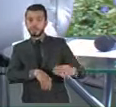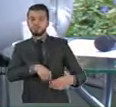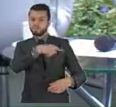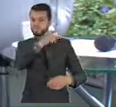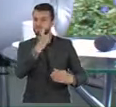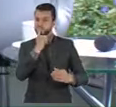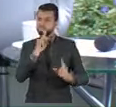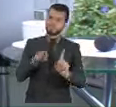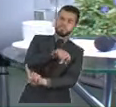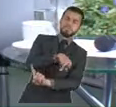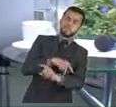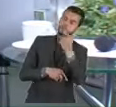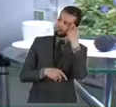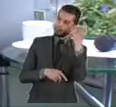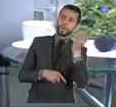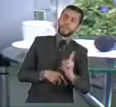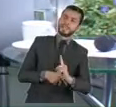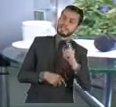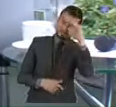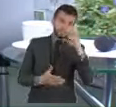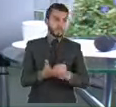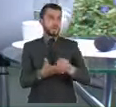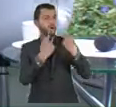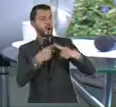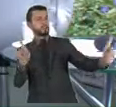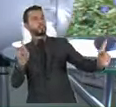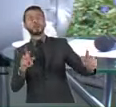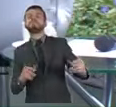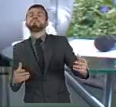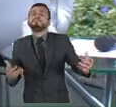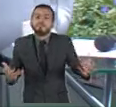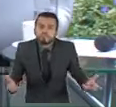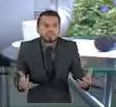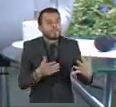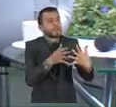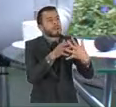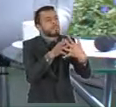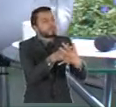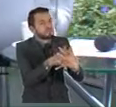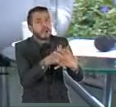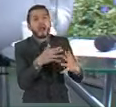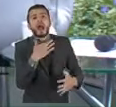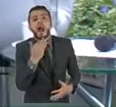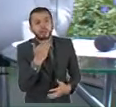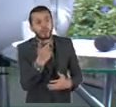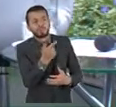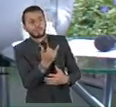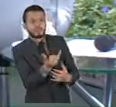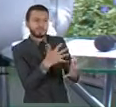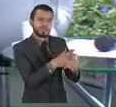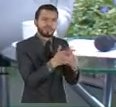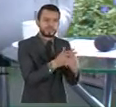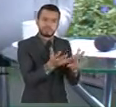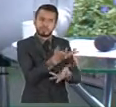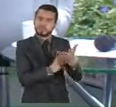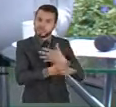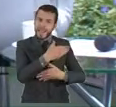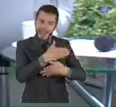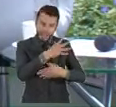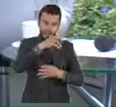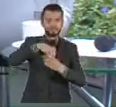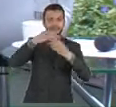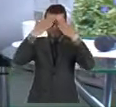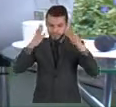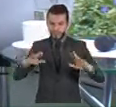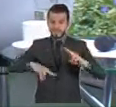visiones y opiniones distintas a las nuestras. Eso es lo que construye en realidad democracia. Y estoy segura que así como